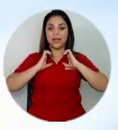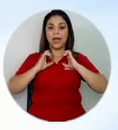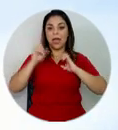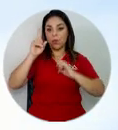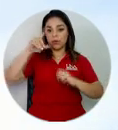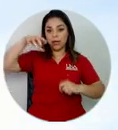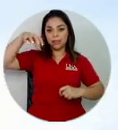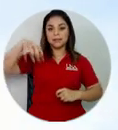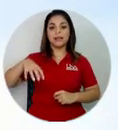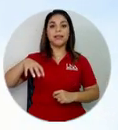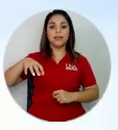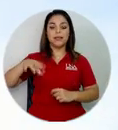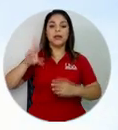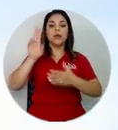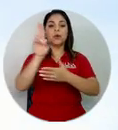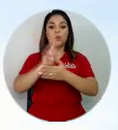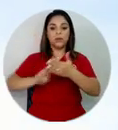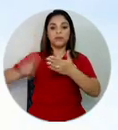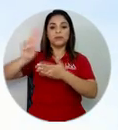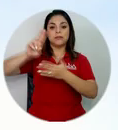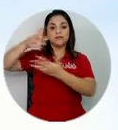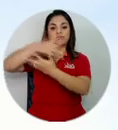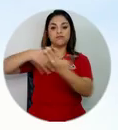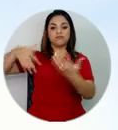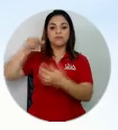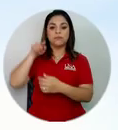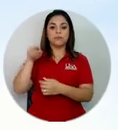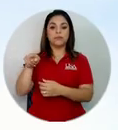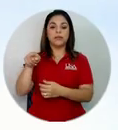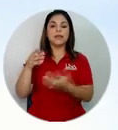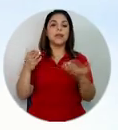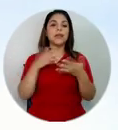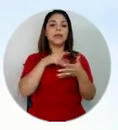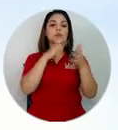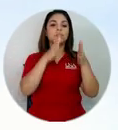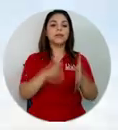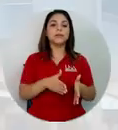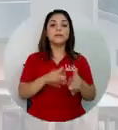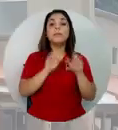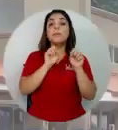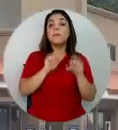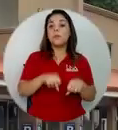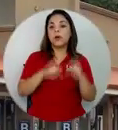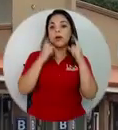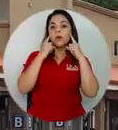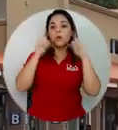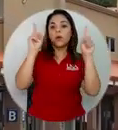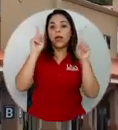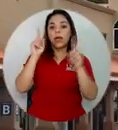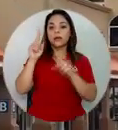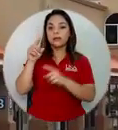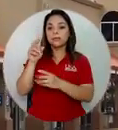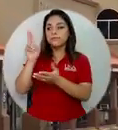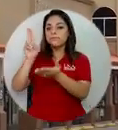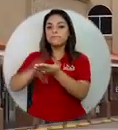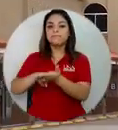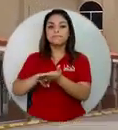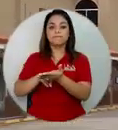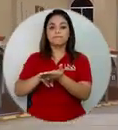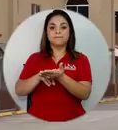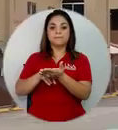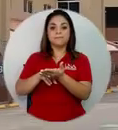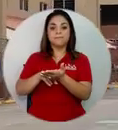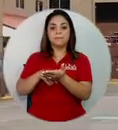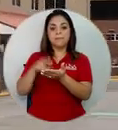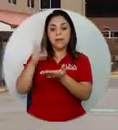la existencia misma de una sede interuniversitaria en donde los estudiantes pueden optar por las diferentes